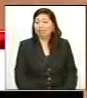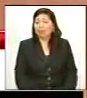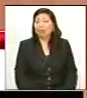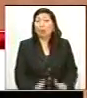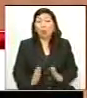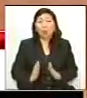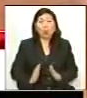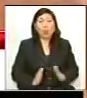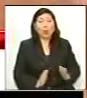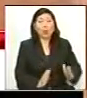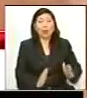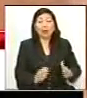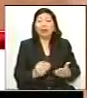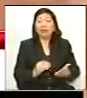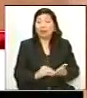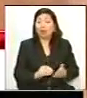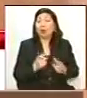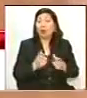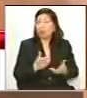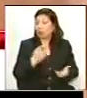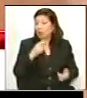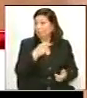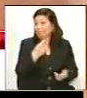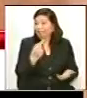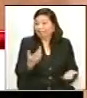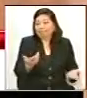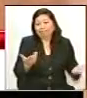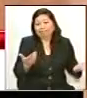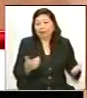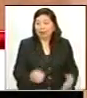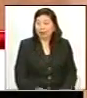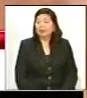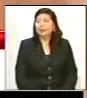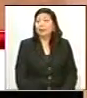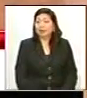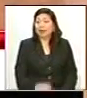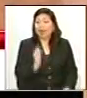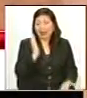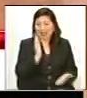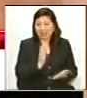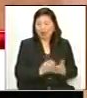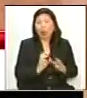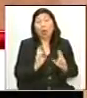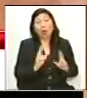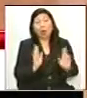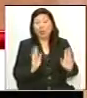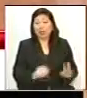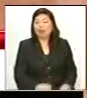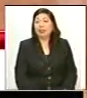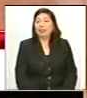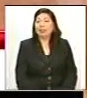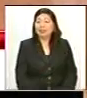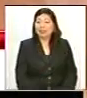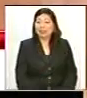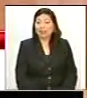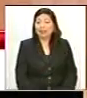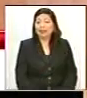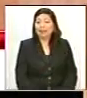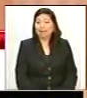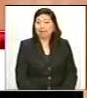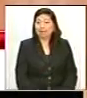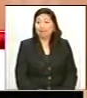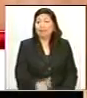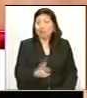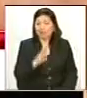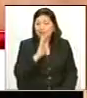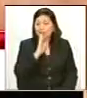es uno que vamos a tener que hacer un control posterior. Sí, ¿no? Ojalá que hayan las sanciones del caso, ¿no? Gracias, Contralor. ¿Puede iniciar